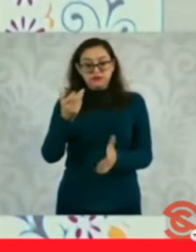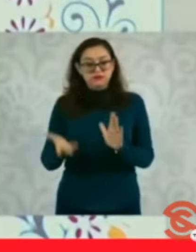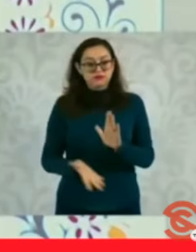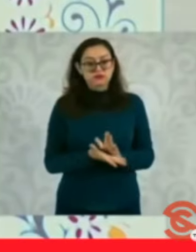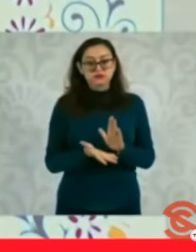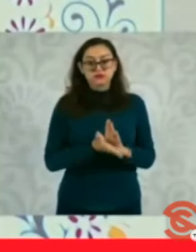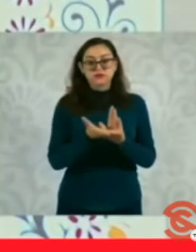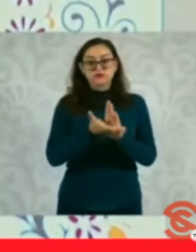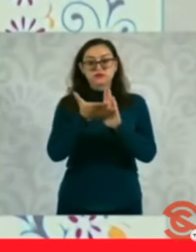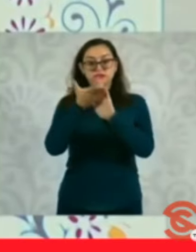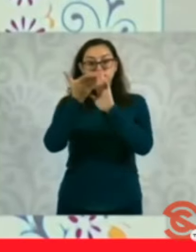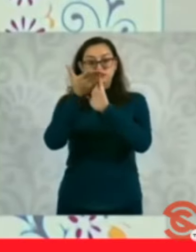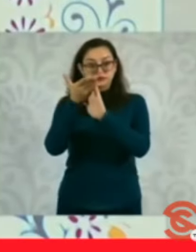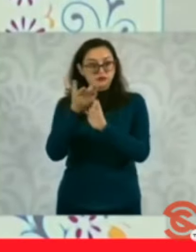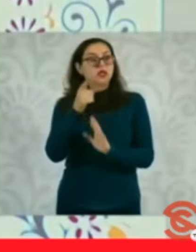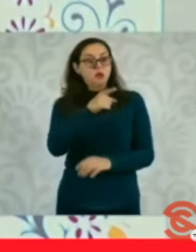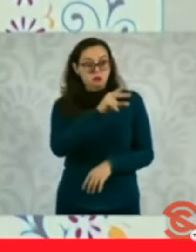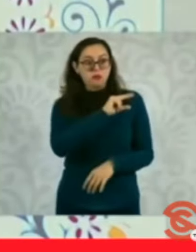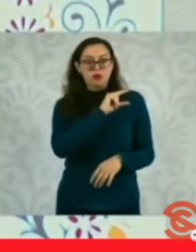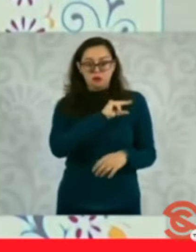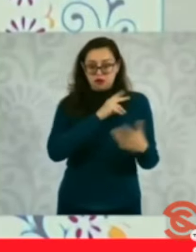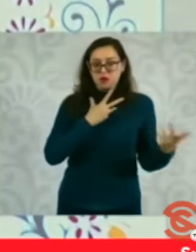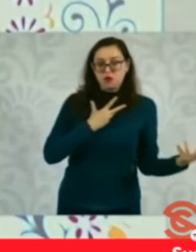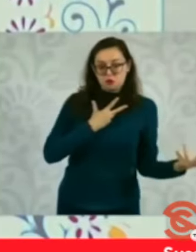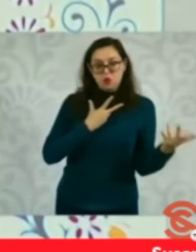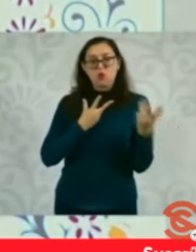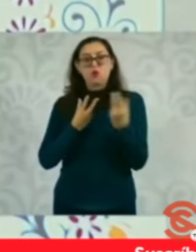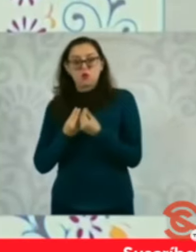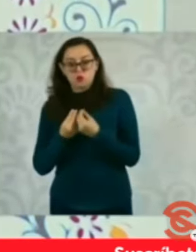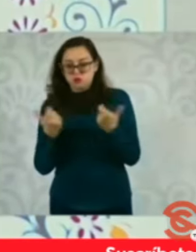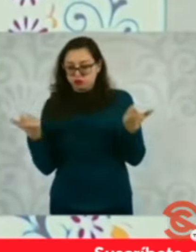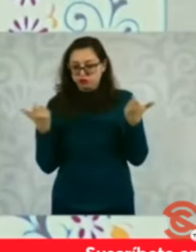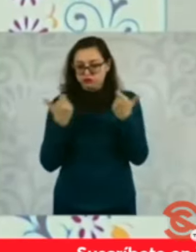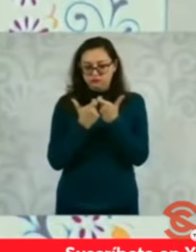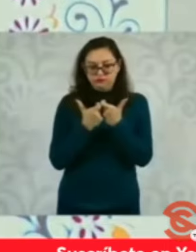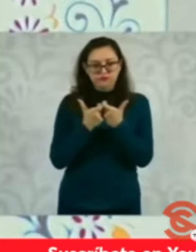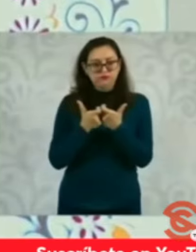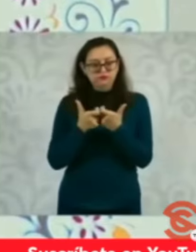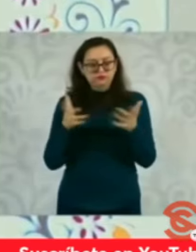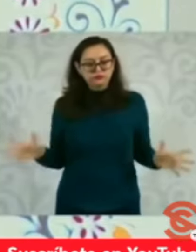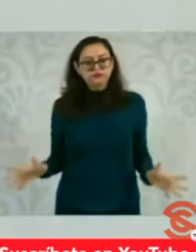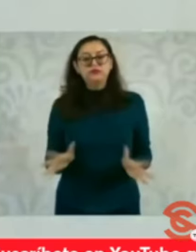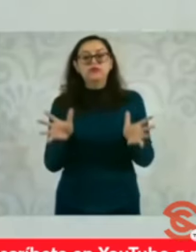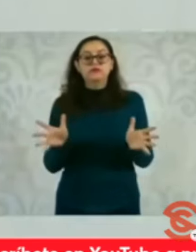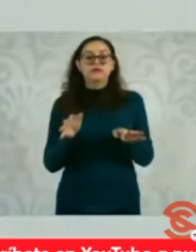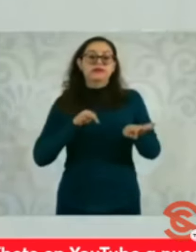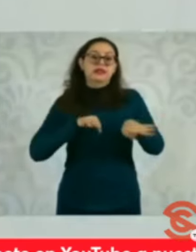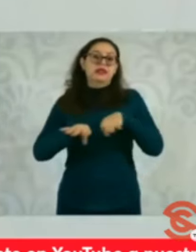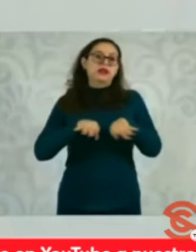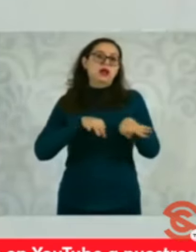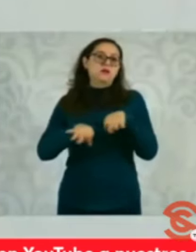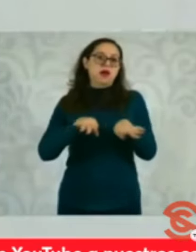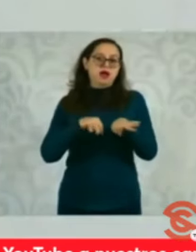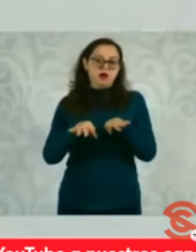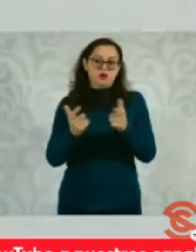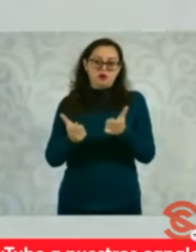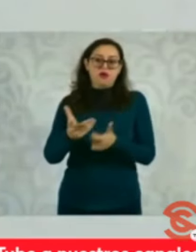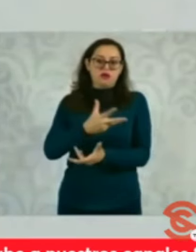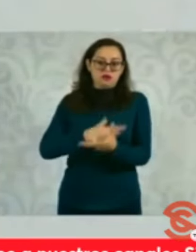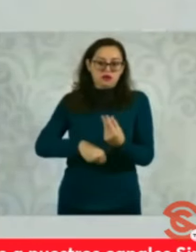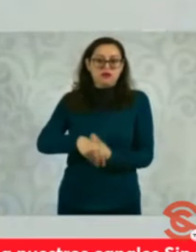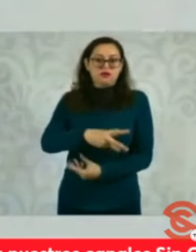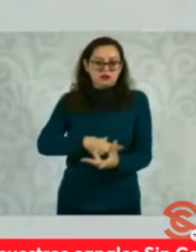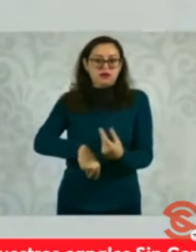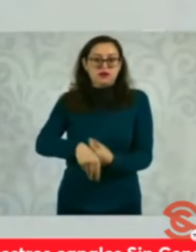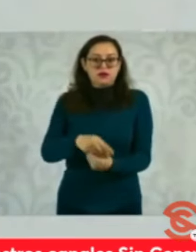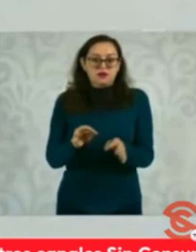obra privada, la inversión privada, y además se generan empleos, que es muy importante. Entonces, cerrar a